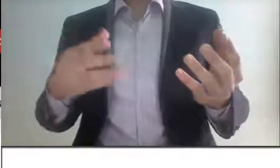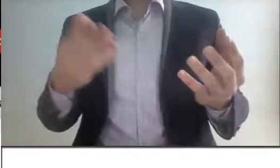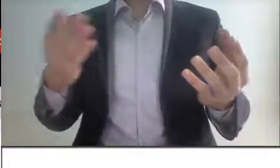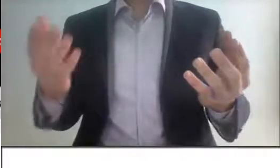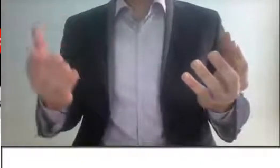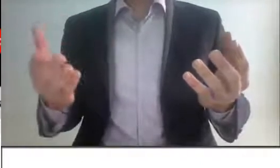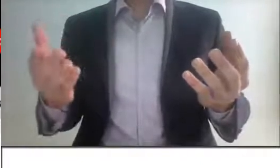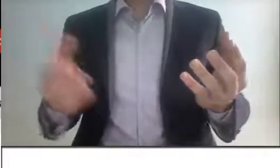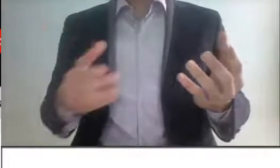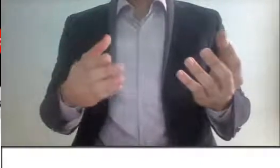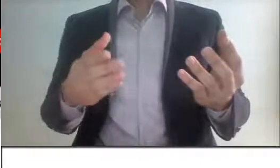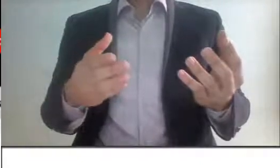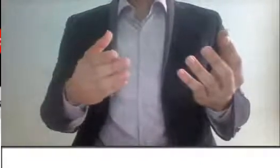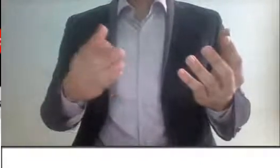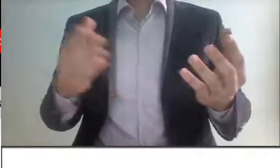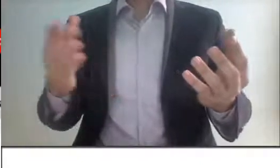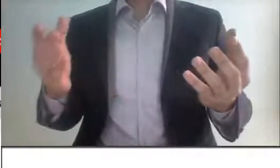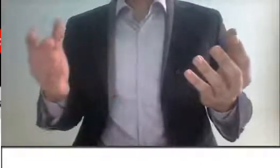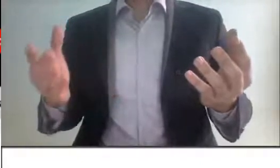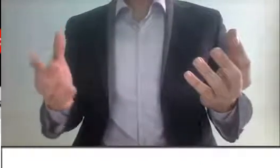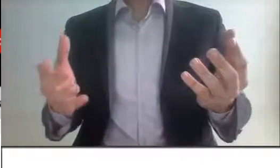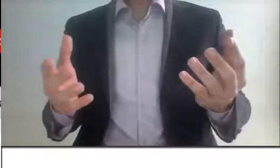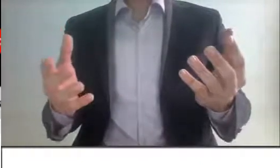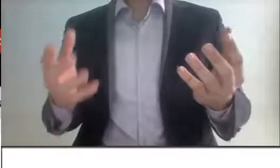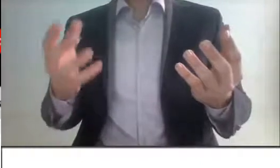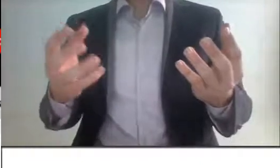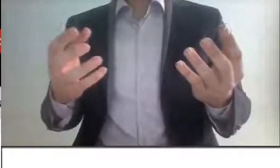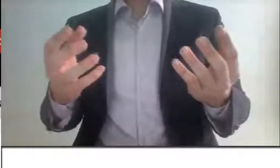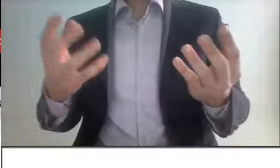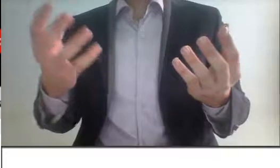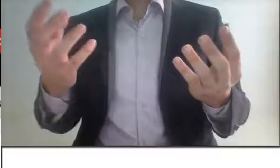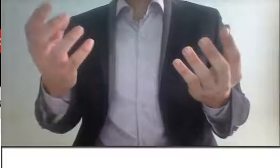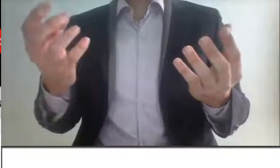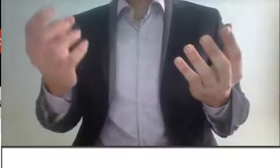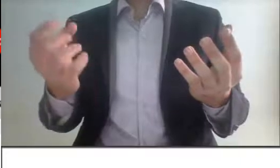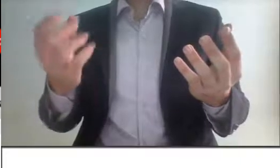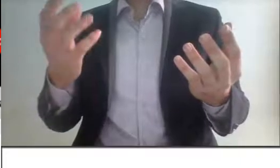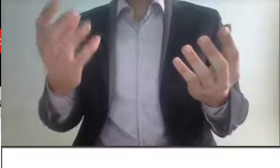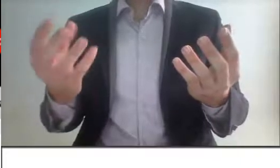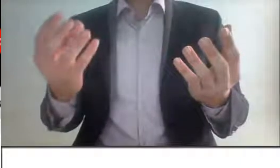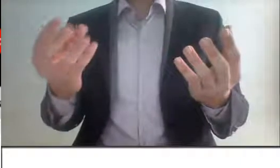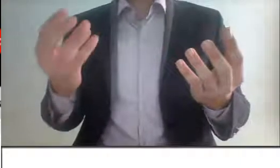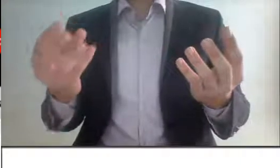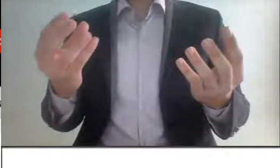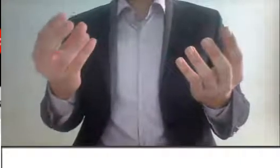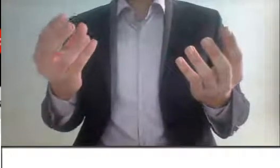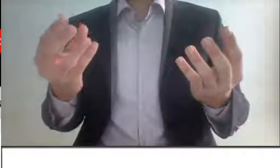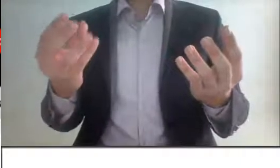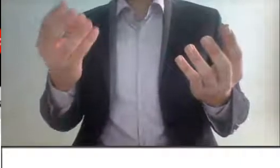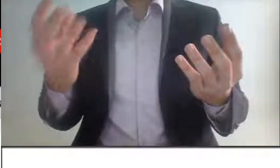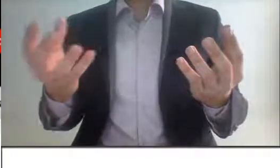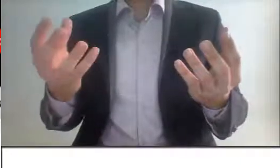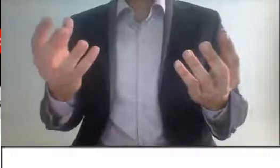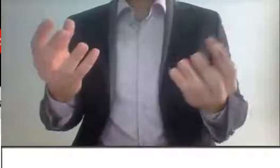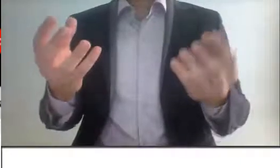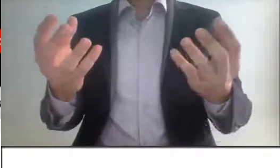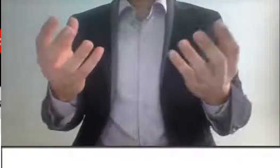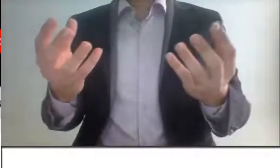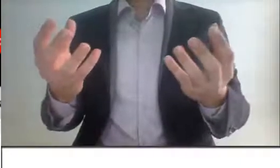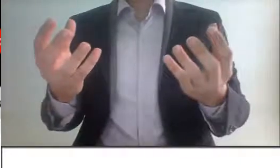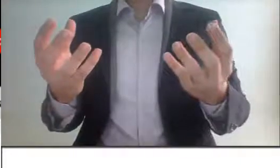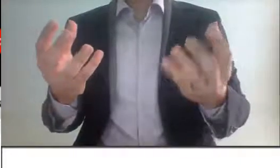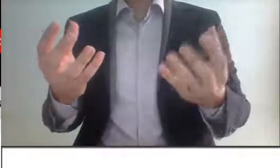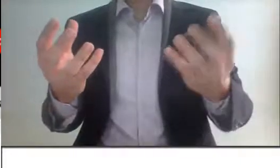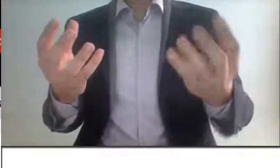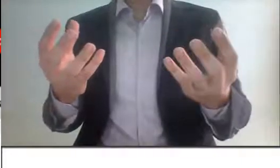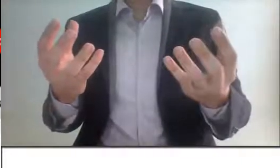Pues bueno, estos personajes se terminaban robando todo ese dinero, y posteriormente que hacían, no, pues ya no hay recursos, ¿qué hacemos? Pues pedir deuda. Y eso terminaba jodiendo más